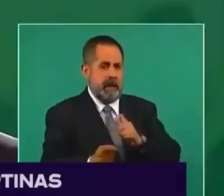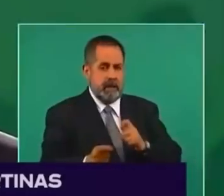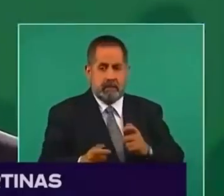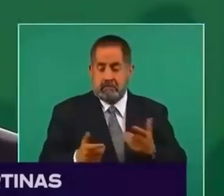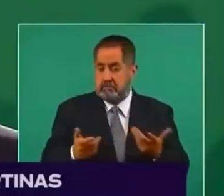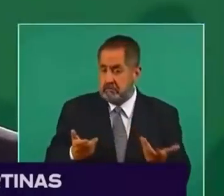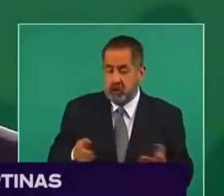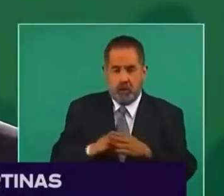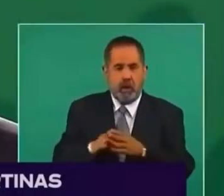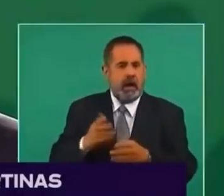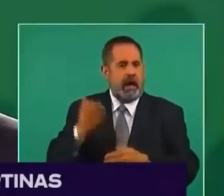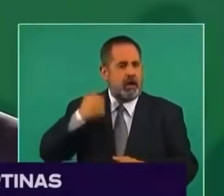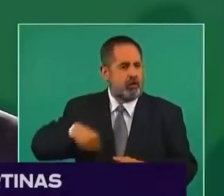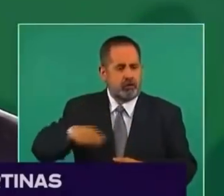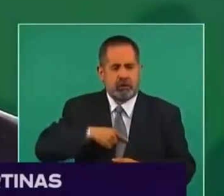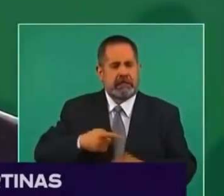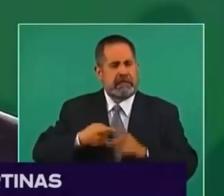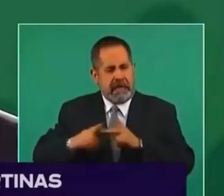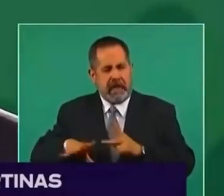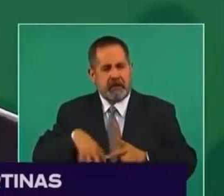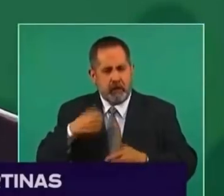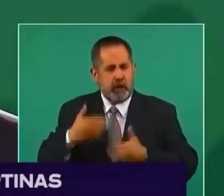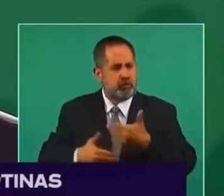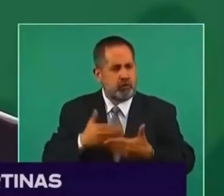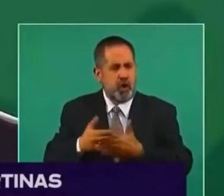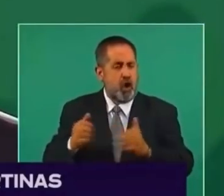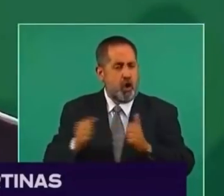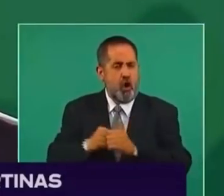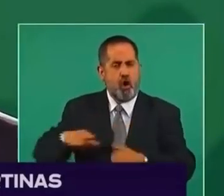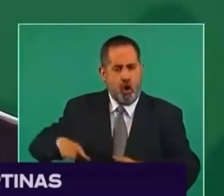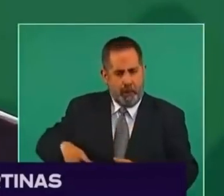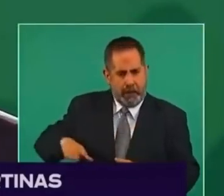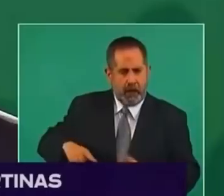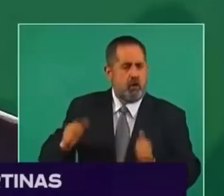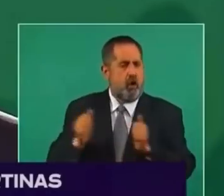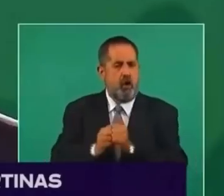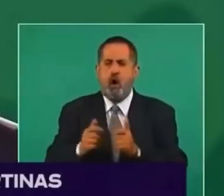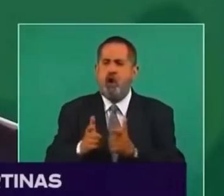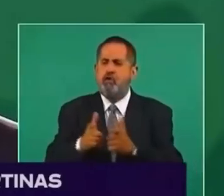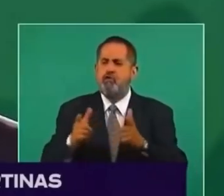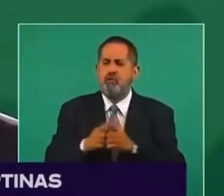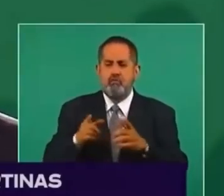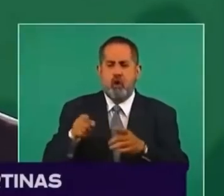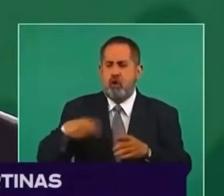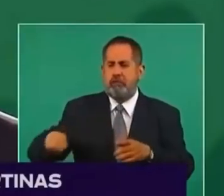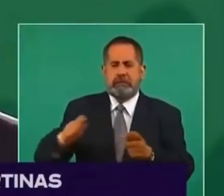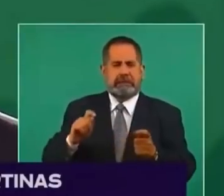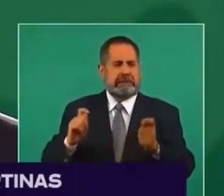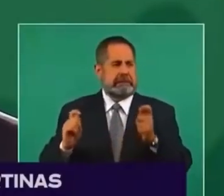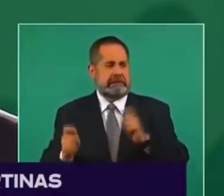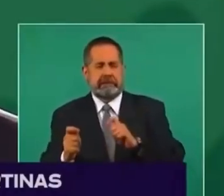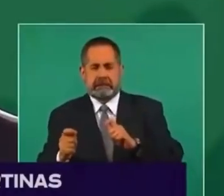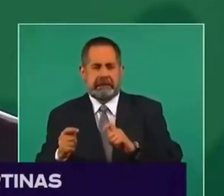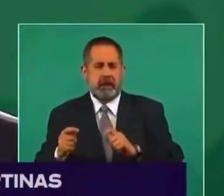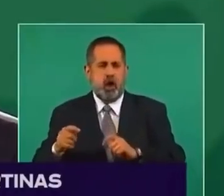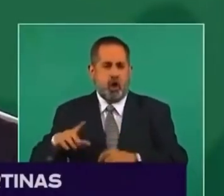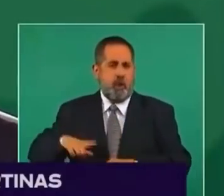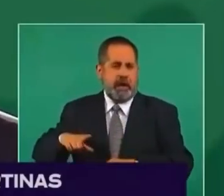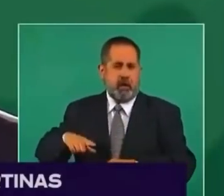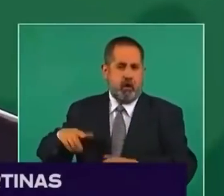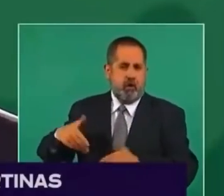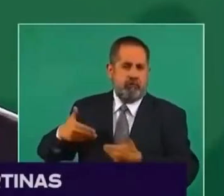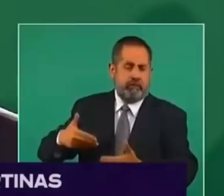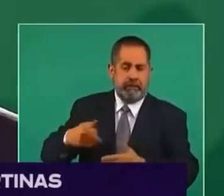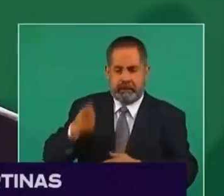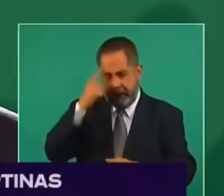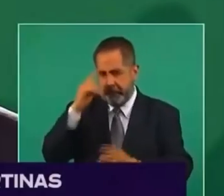pero como bien acabas de decir, Javier, yo creo que en principio esta era una muy buena idea, de mantener ese canal abierto y